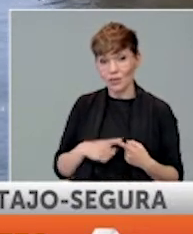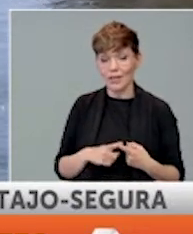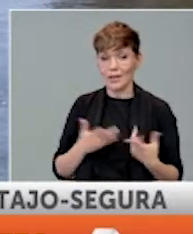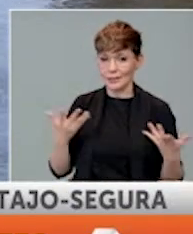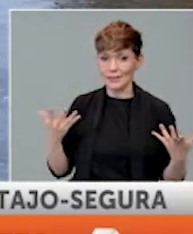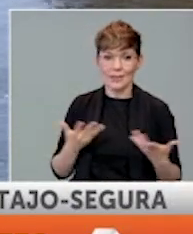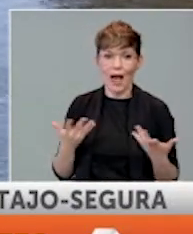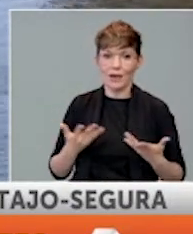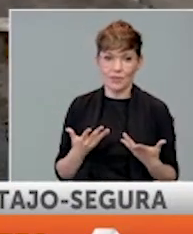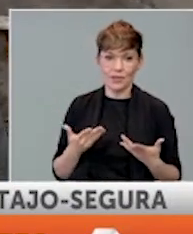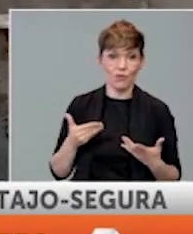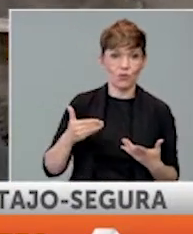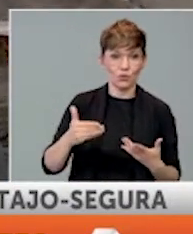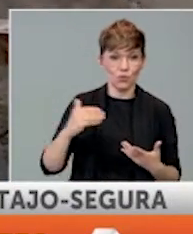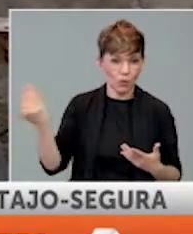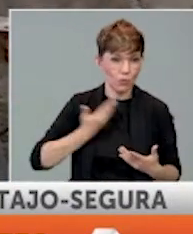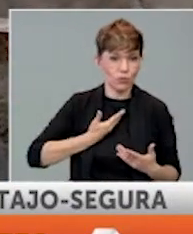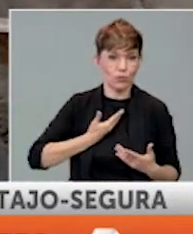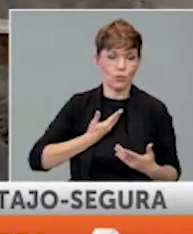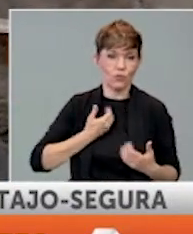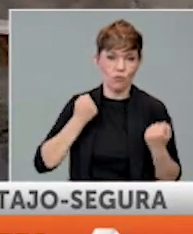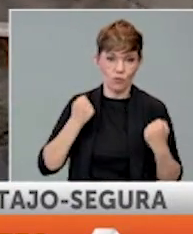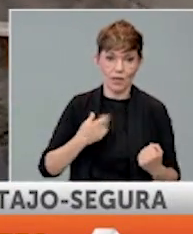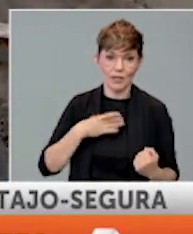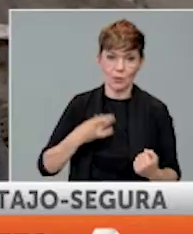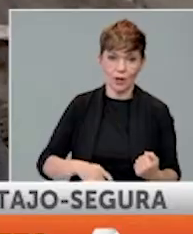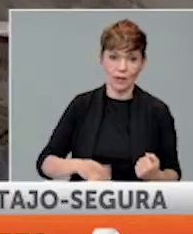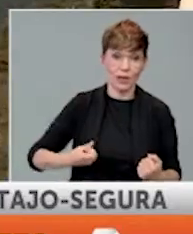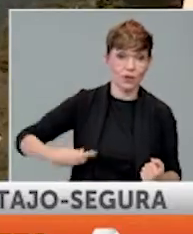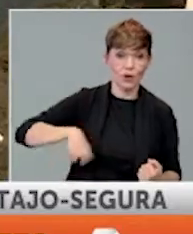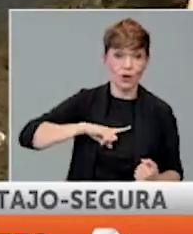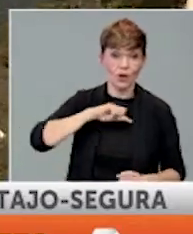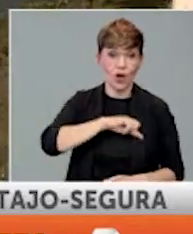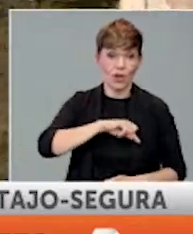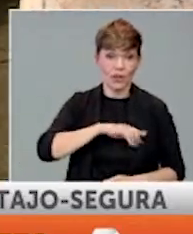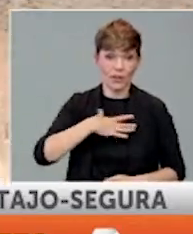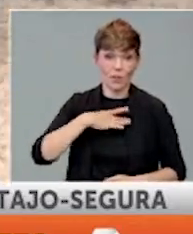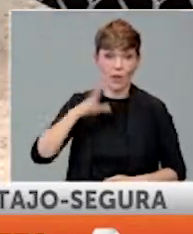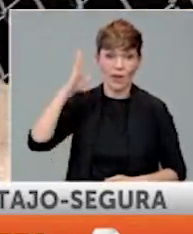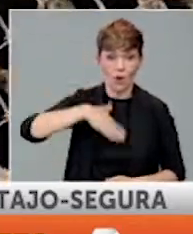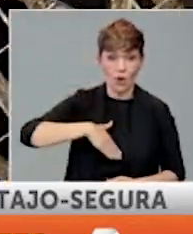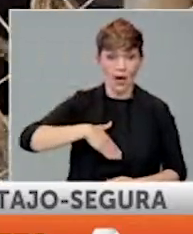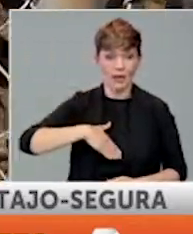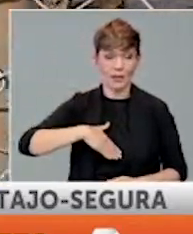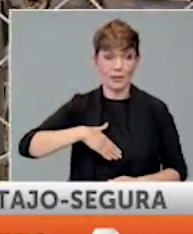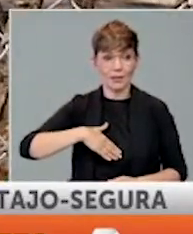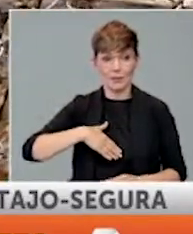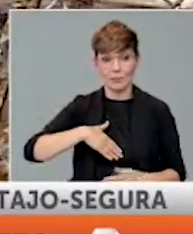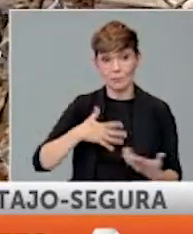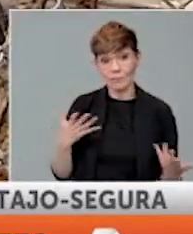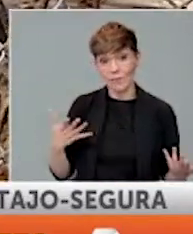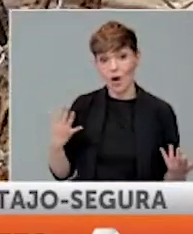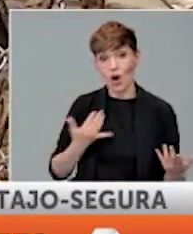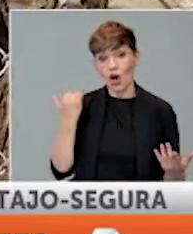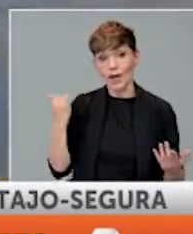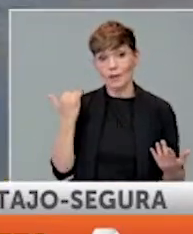Es mucho lo que nos jugamos. Quizá no todos seamos conscientes de lo que está en juego, pero ojalá no tengamos que hablar